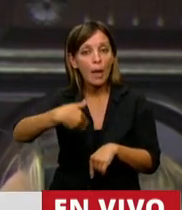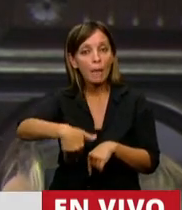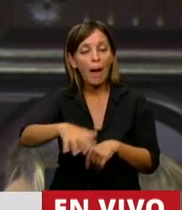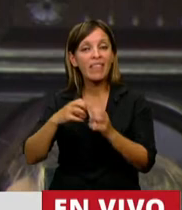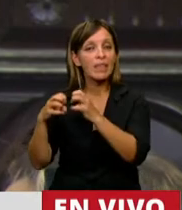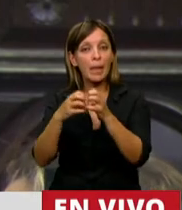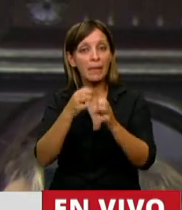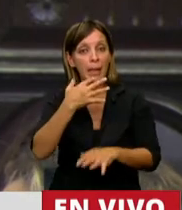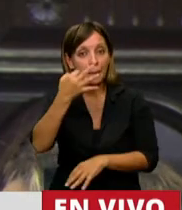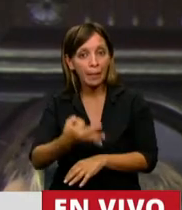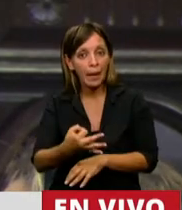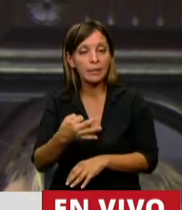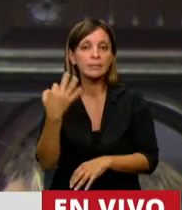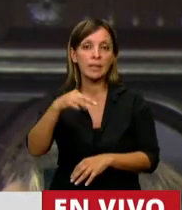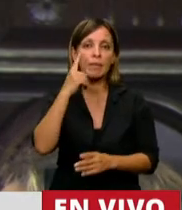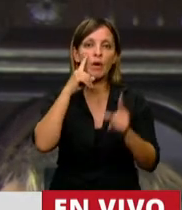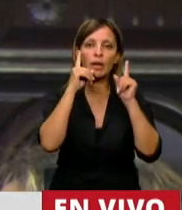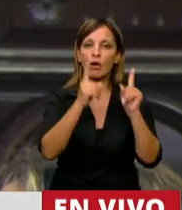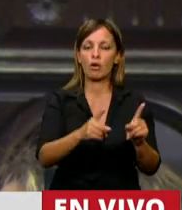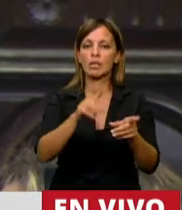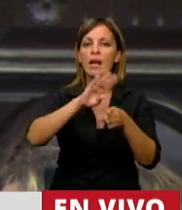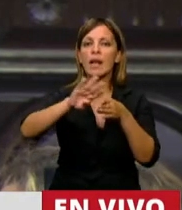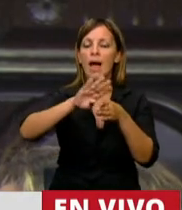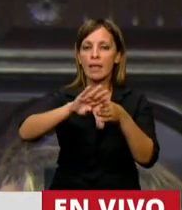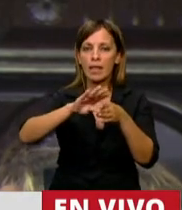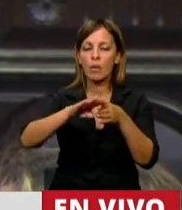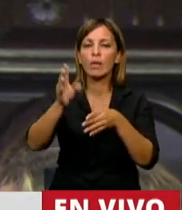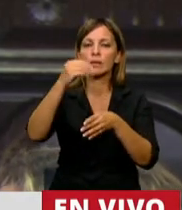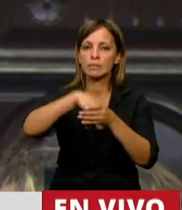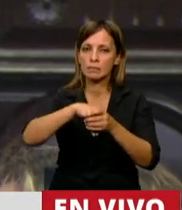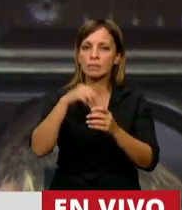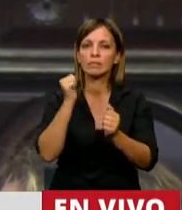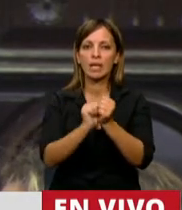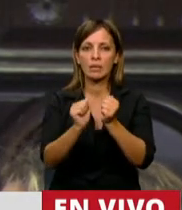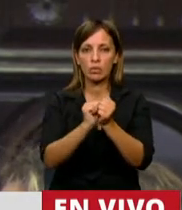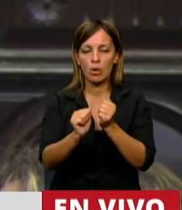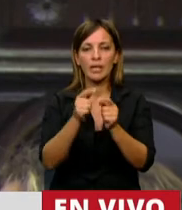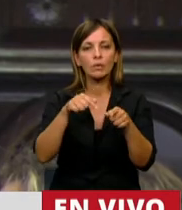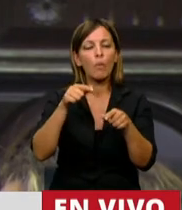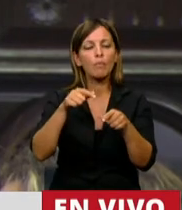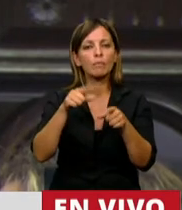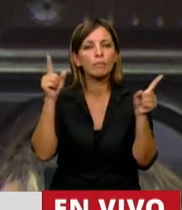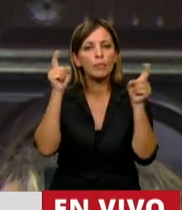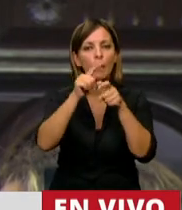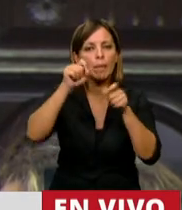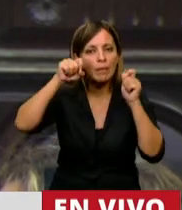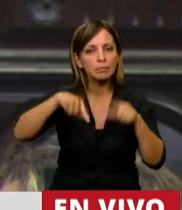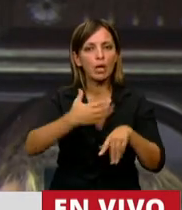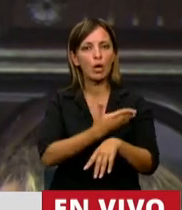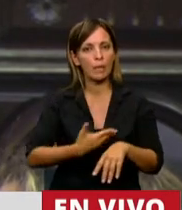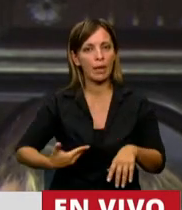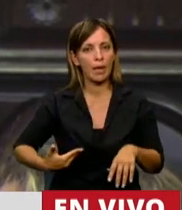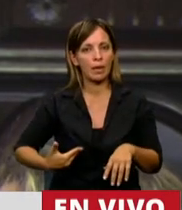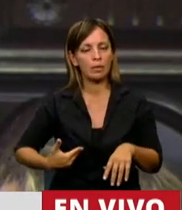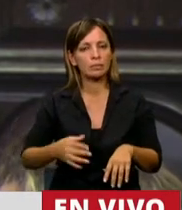serio, reconozcamos que el tema de la deuda es parte de nuestra historia y es un problema institucional, para saber si